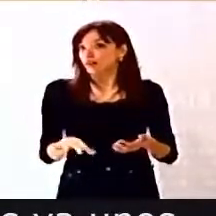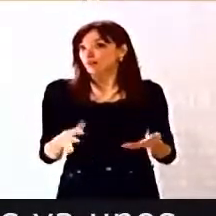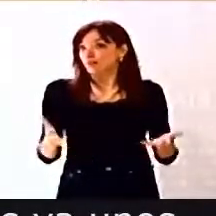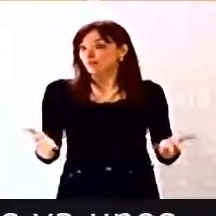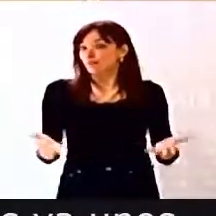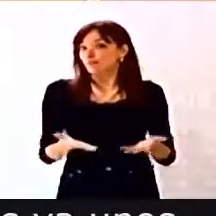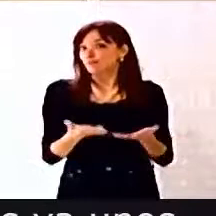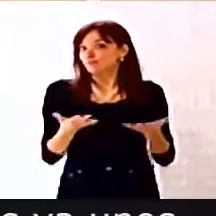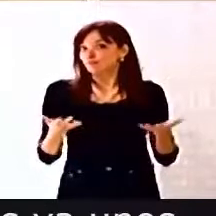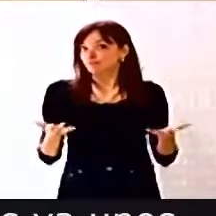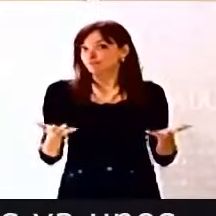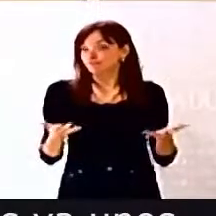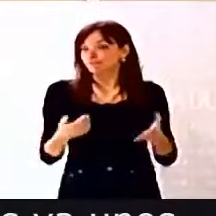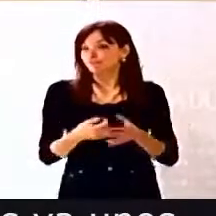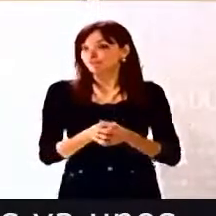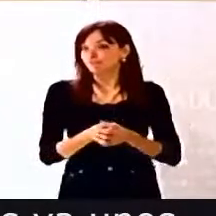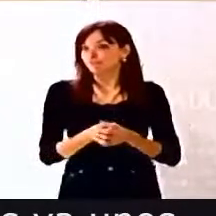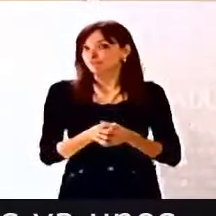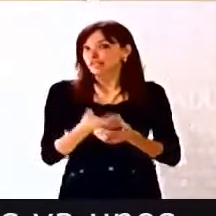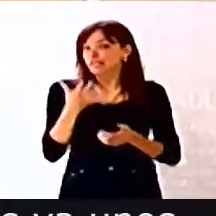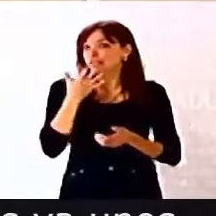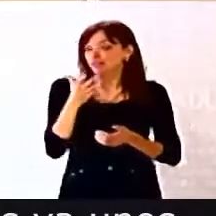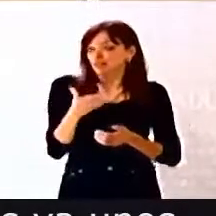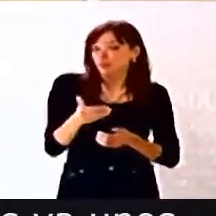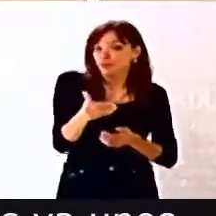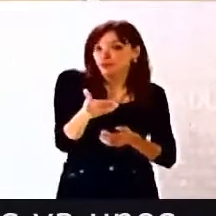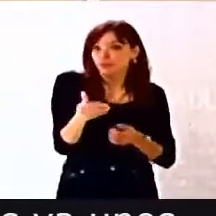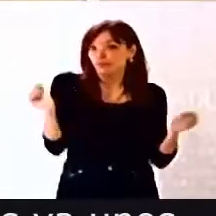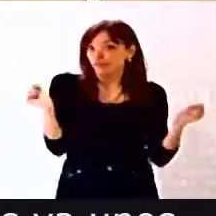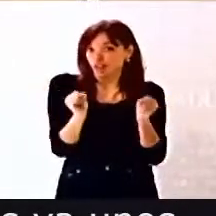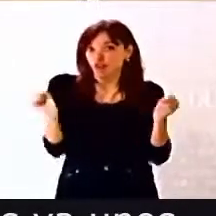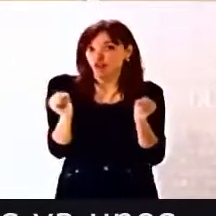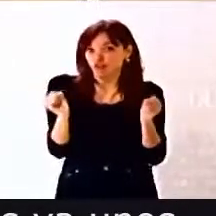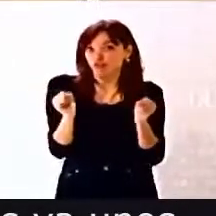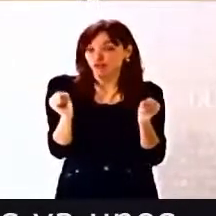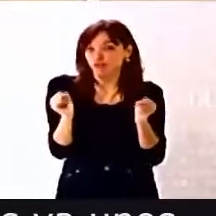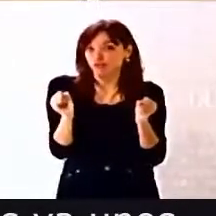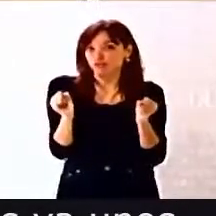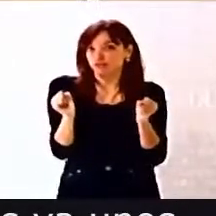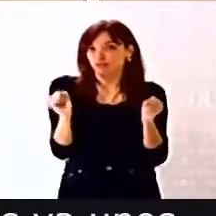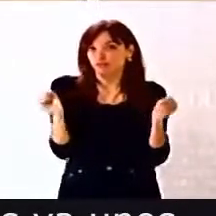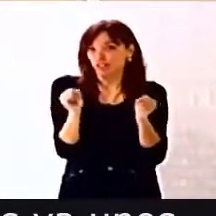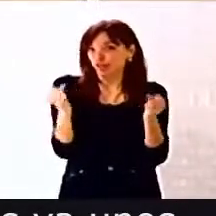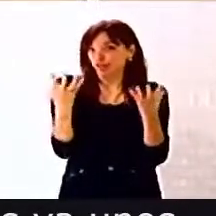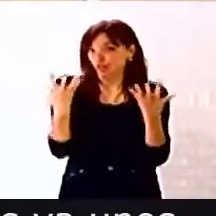que cuando venga el periodo de más frío y de más frío seco,